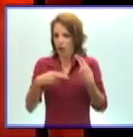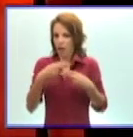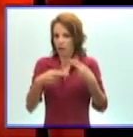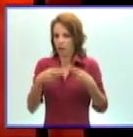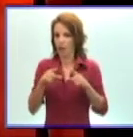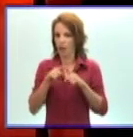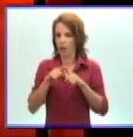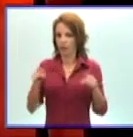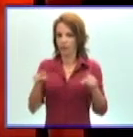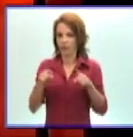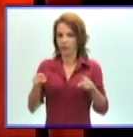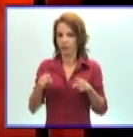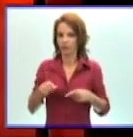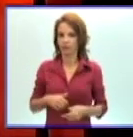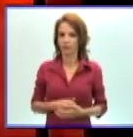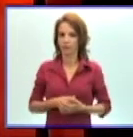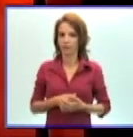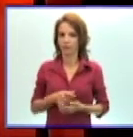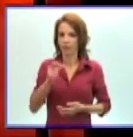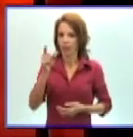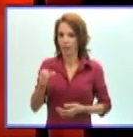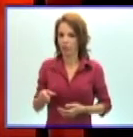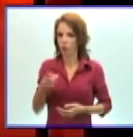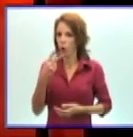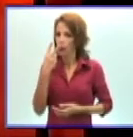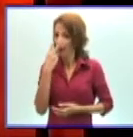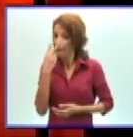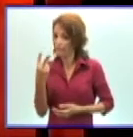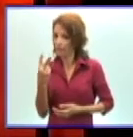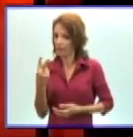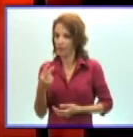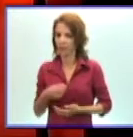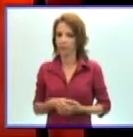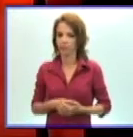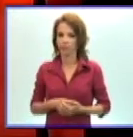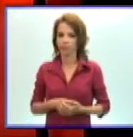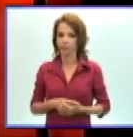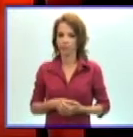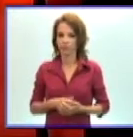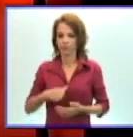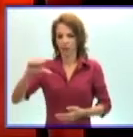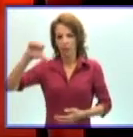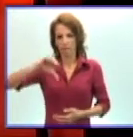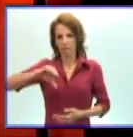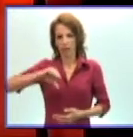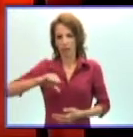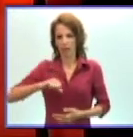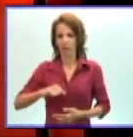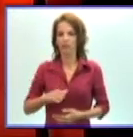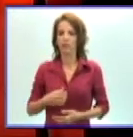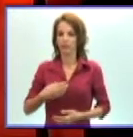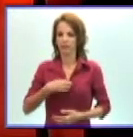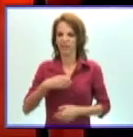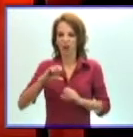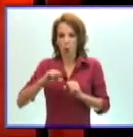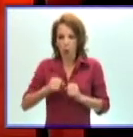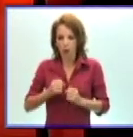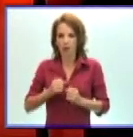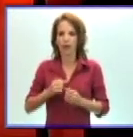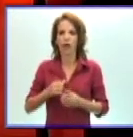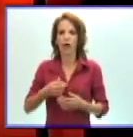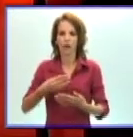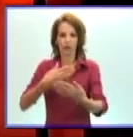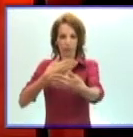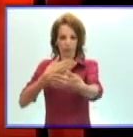el observador se ubica incorrectamente frente al instrumento. Vamos a ver todos